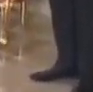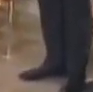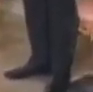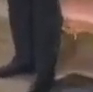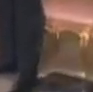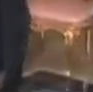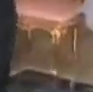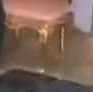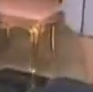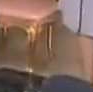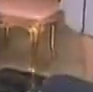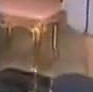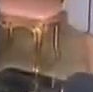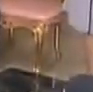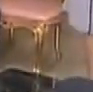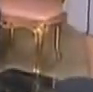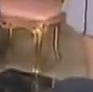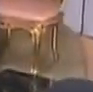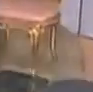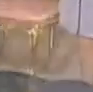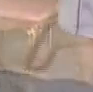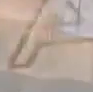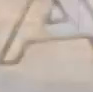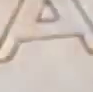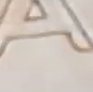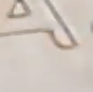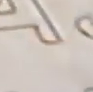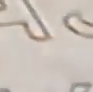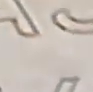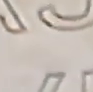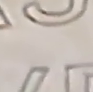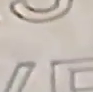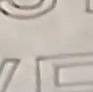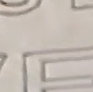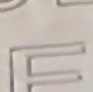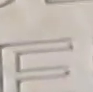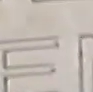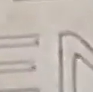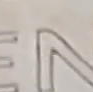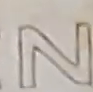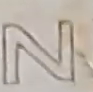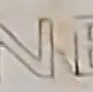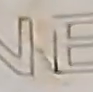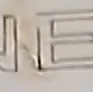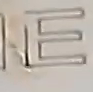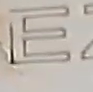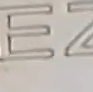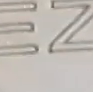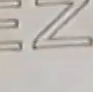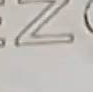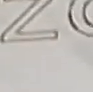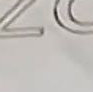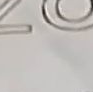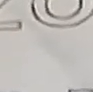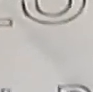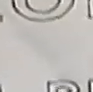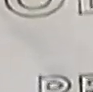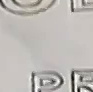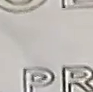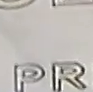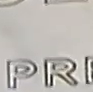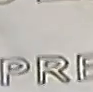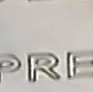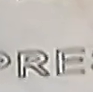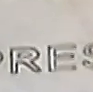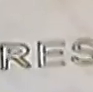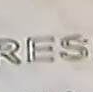derechos civiles, sin imperio y sin hegemonía, y siempre con Dios, a 200 años de esta batalla de independencia,